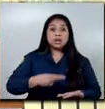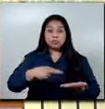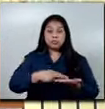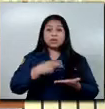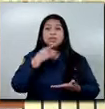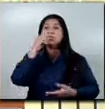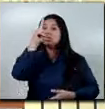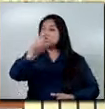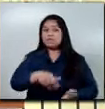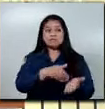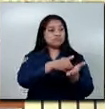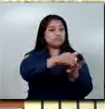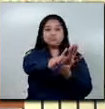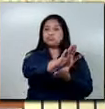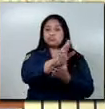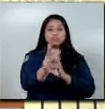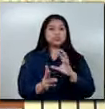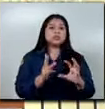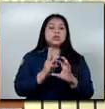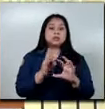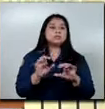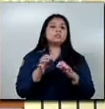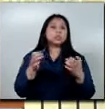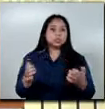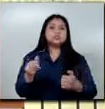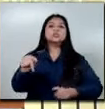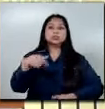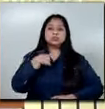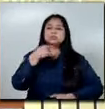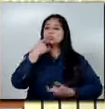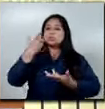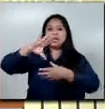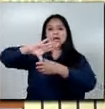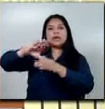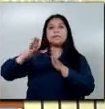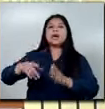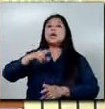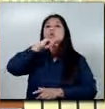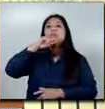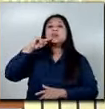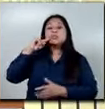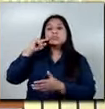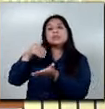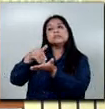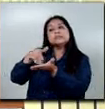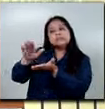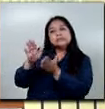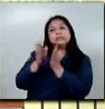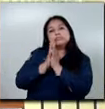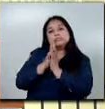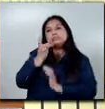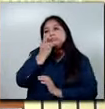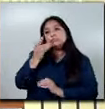rechazados mundialmente. Por eso retiramos a nuestro embajador.